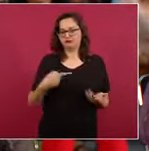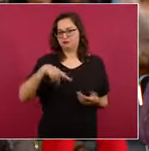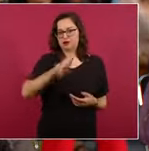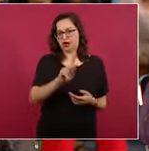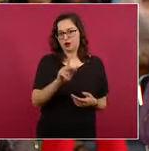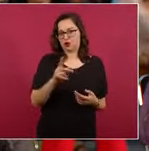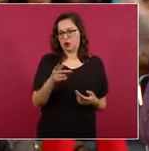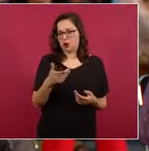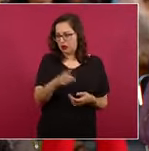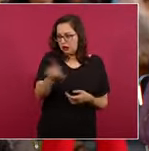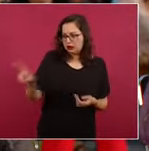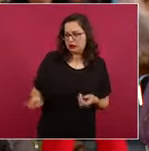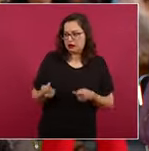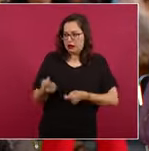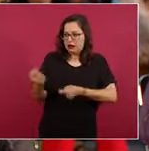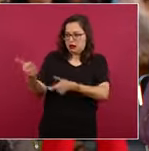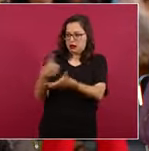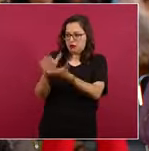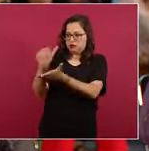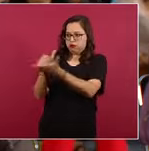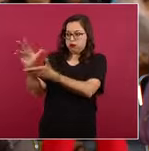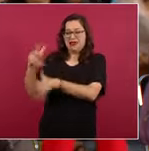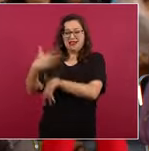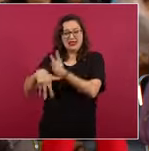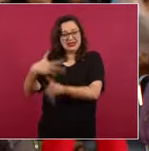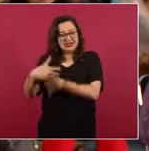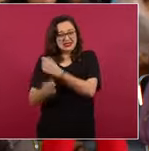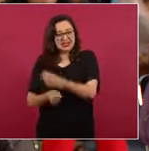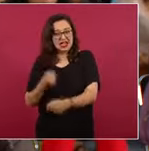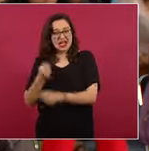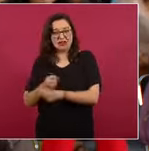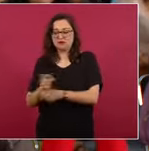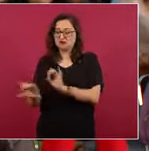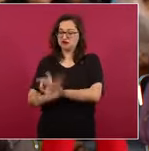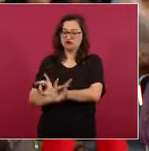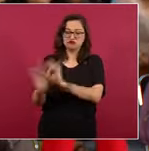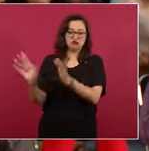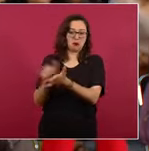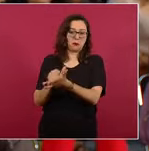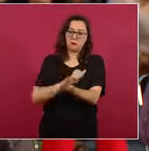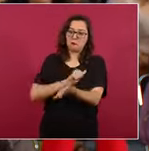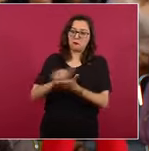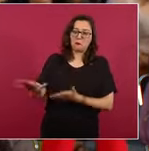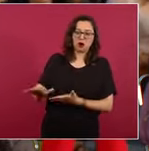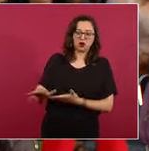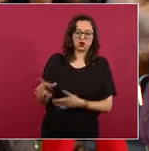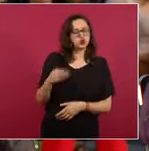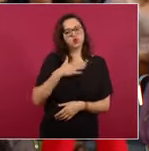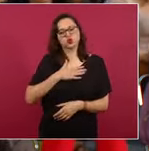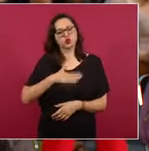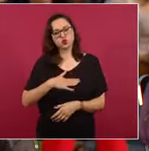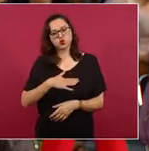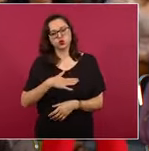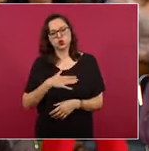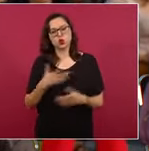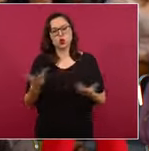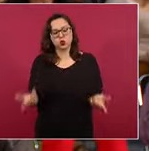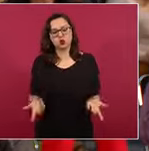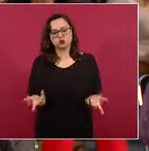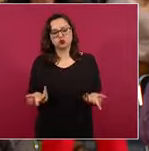durante años, incluso hay personal de más de 15 años de trabajo que fueron despedidos, sí, de una forma pues injusta, ¿no? Yo creo que también haría